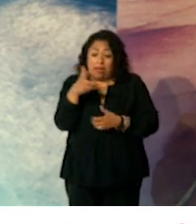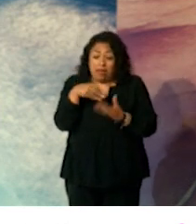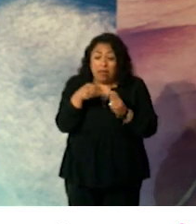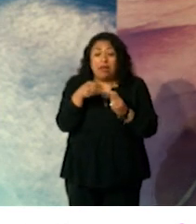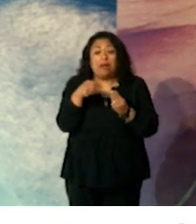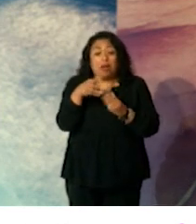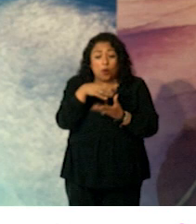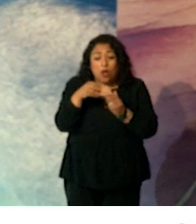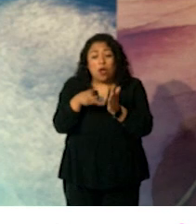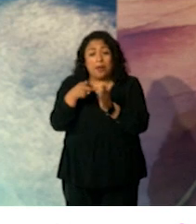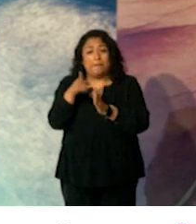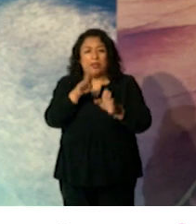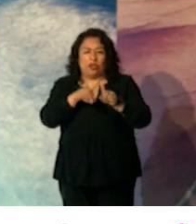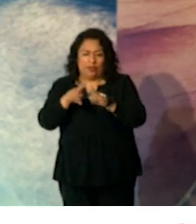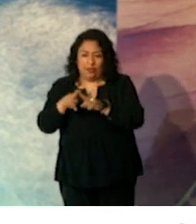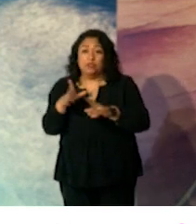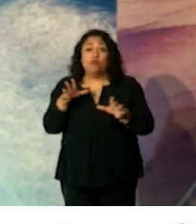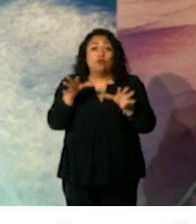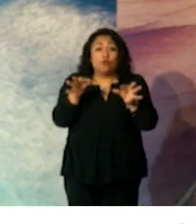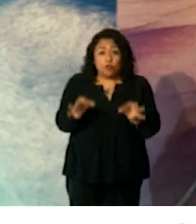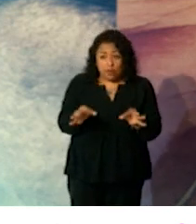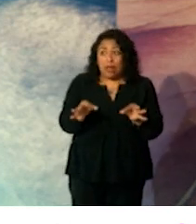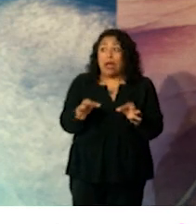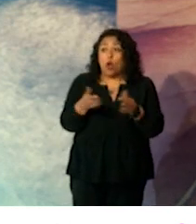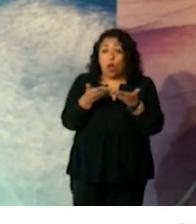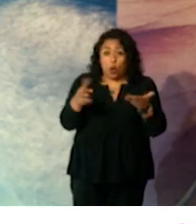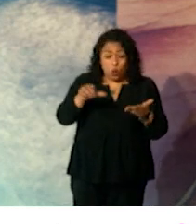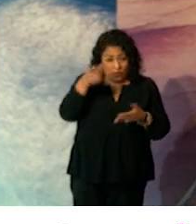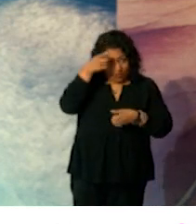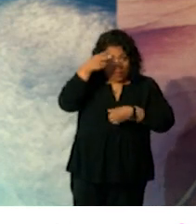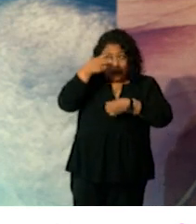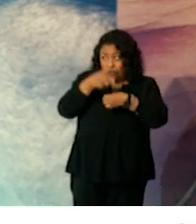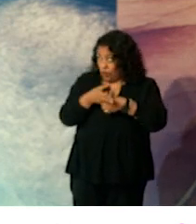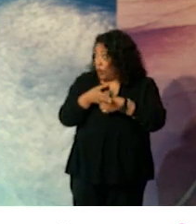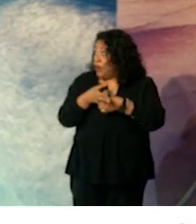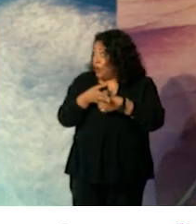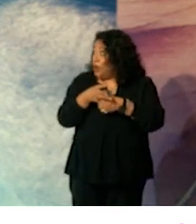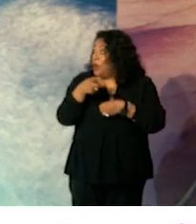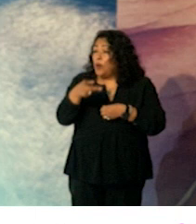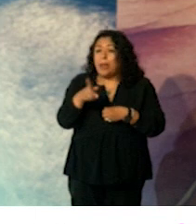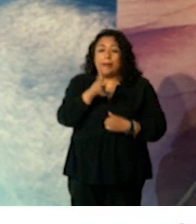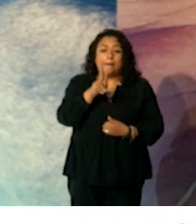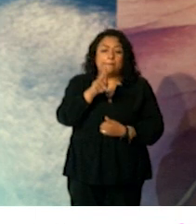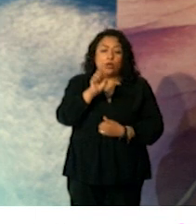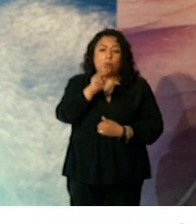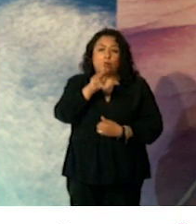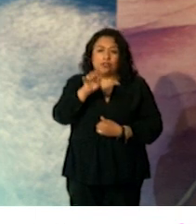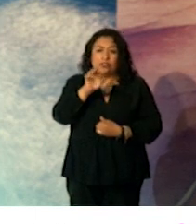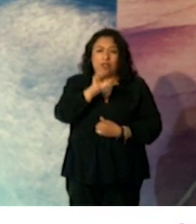y regeneración de biodiversidad. Fundadora y actual directora, es la directora de propósito